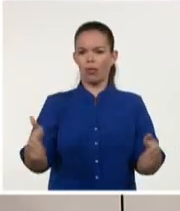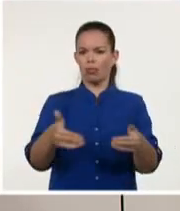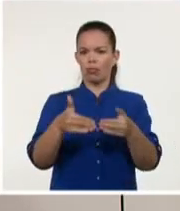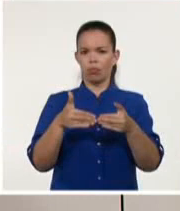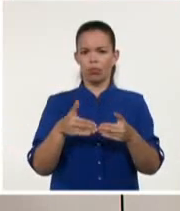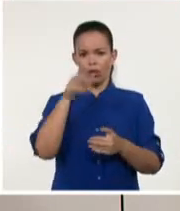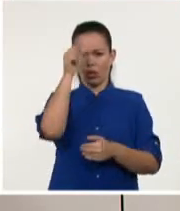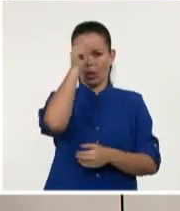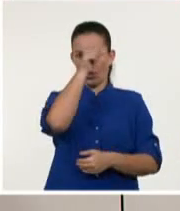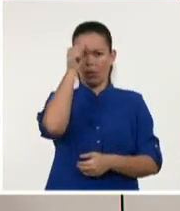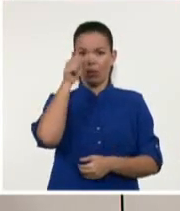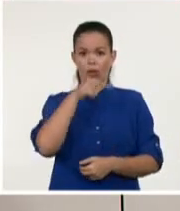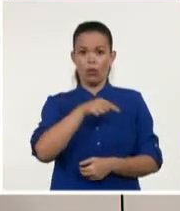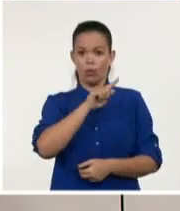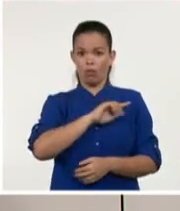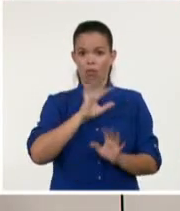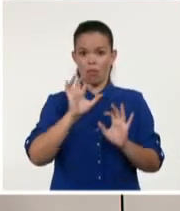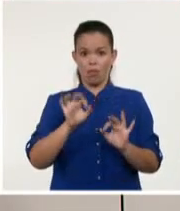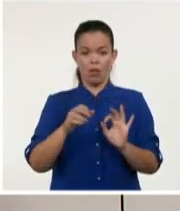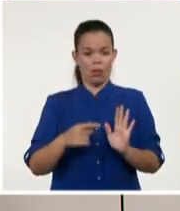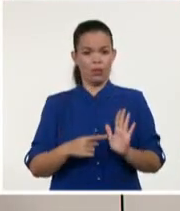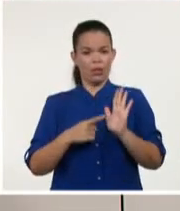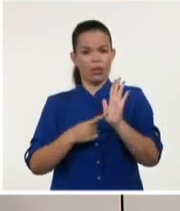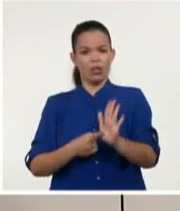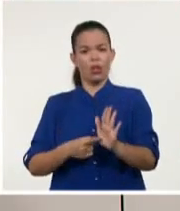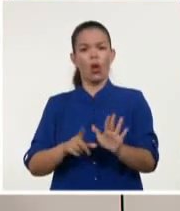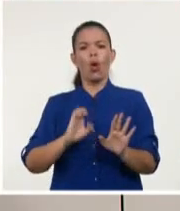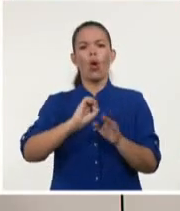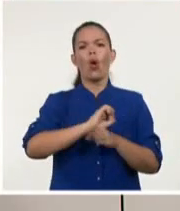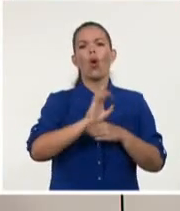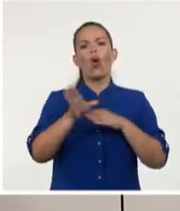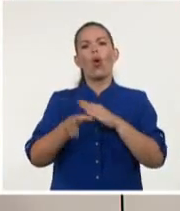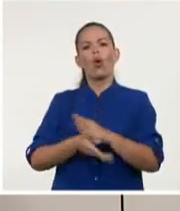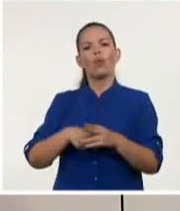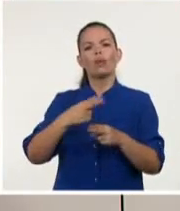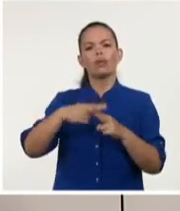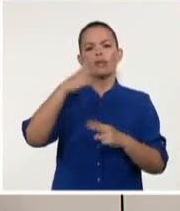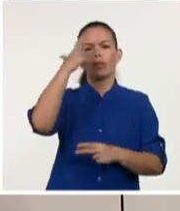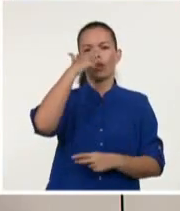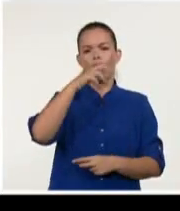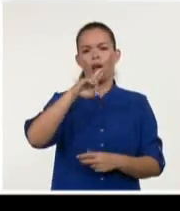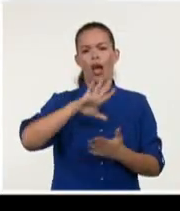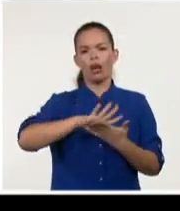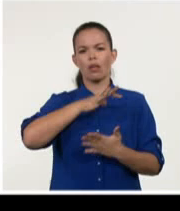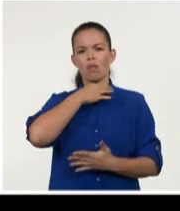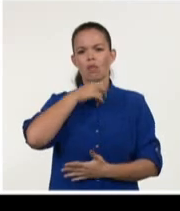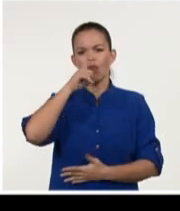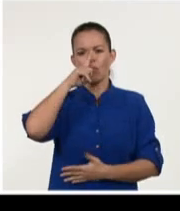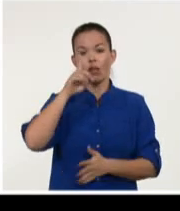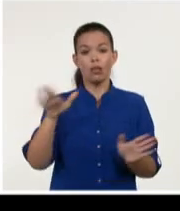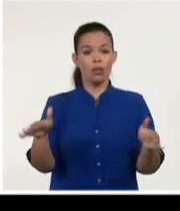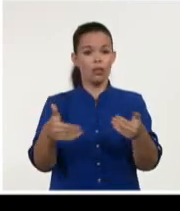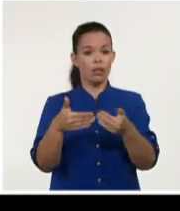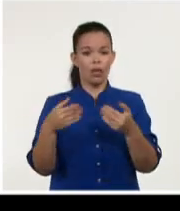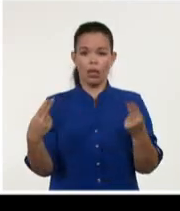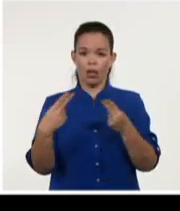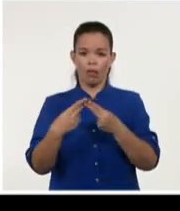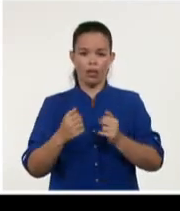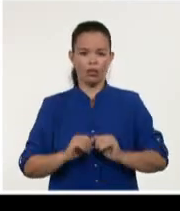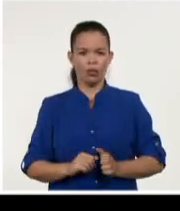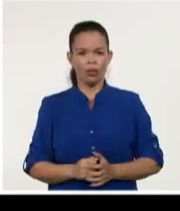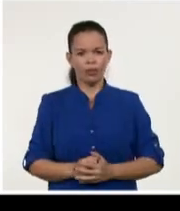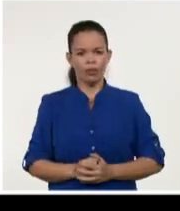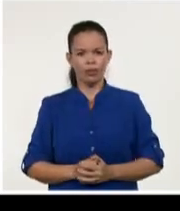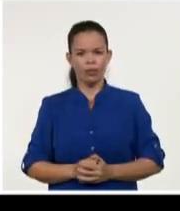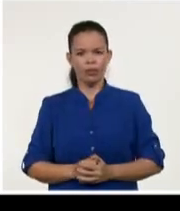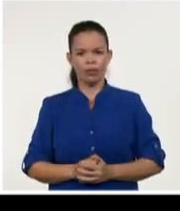contemporánea de la obra Carmen, a cargo de la Compañía Nacional de Danza de España, cerró este encuentro cultural. A través de la mirada